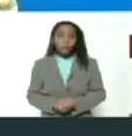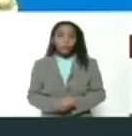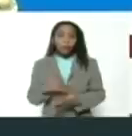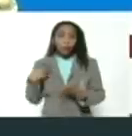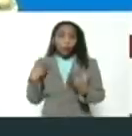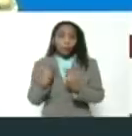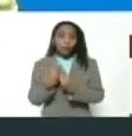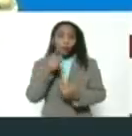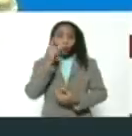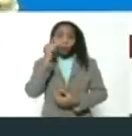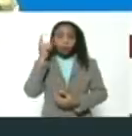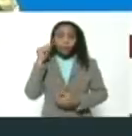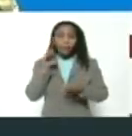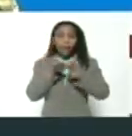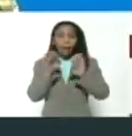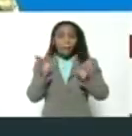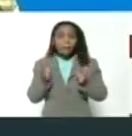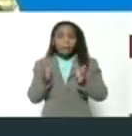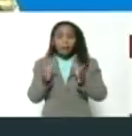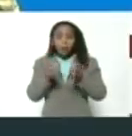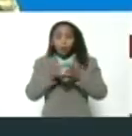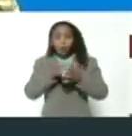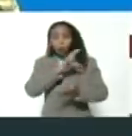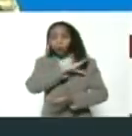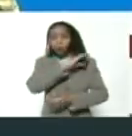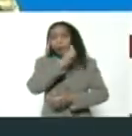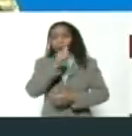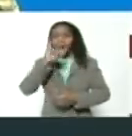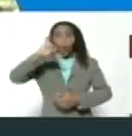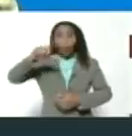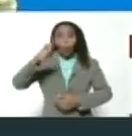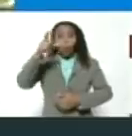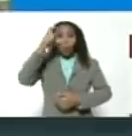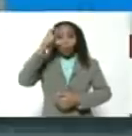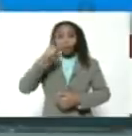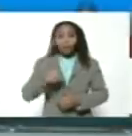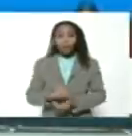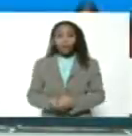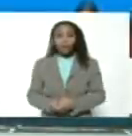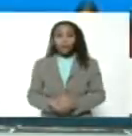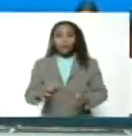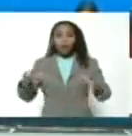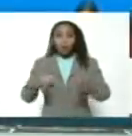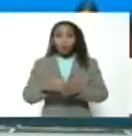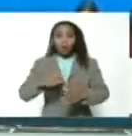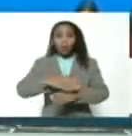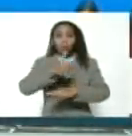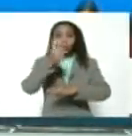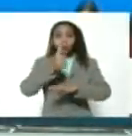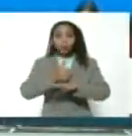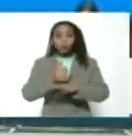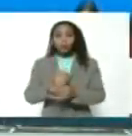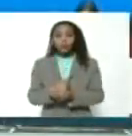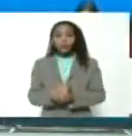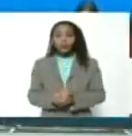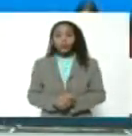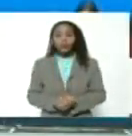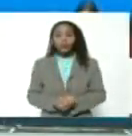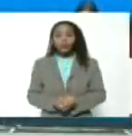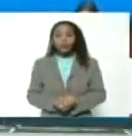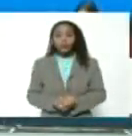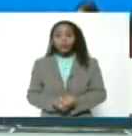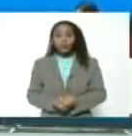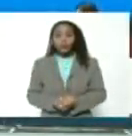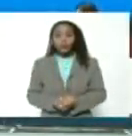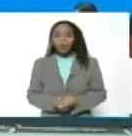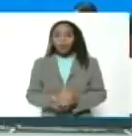compañeros y compañeras de la mesa directiva, Jorge Rodríguez, Cilia Flores, Héctor Rodríguez,